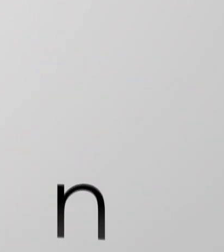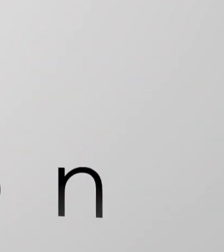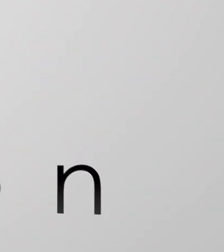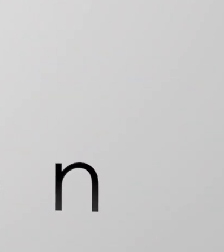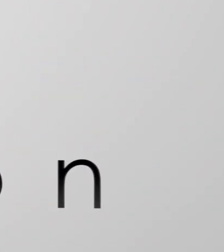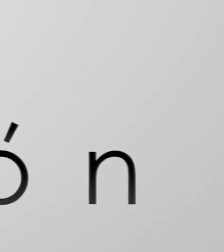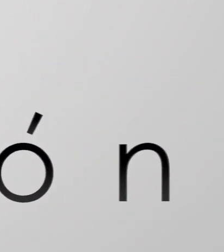¡Gracias!